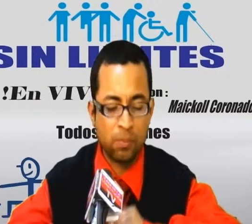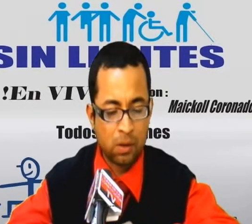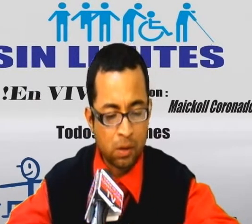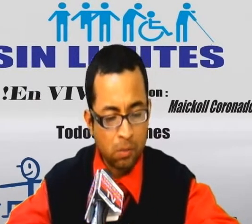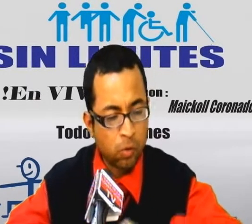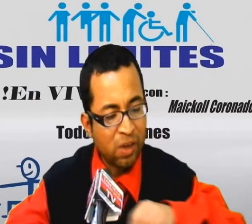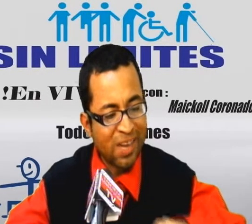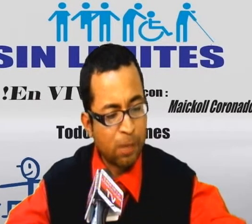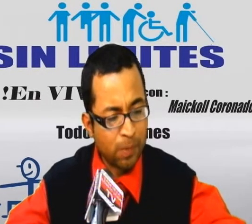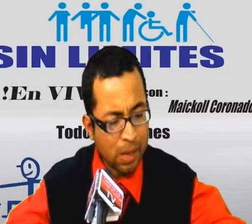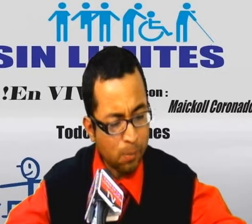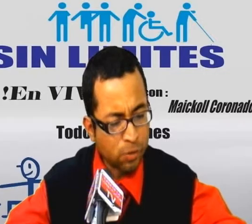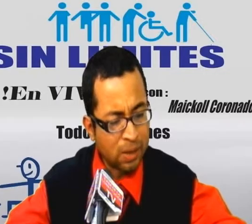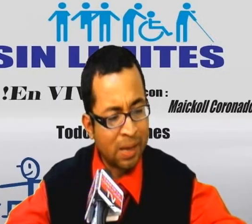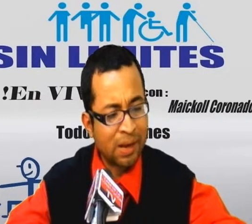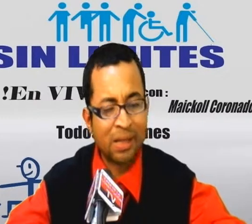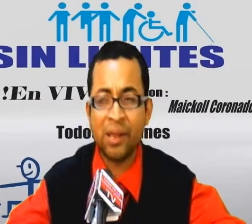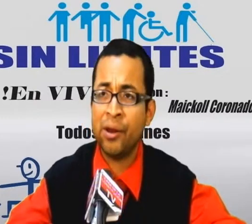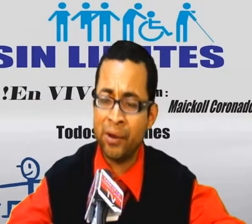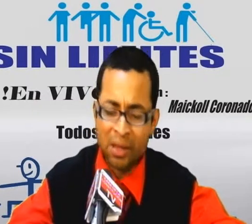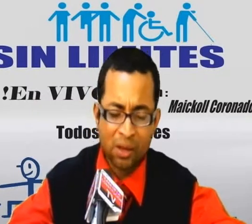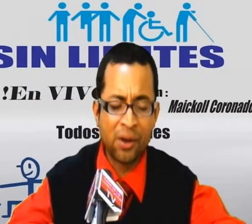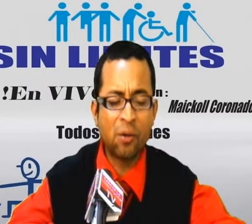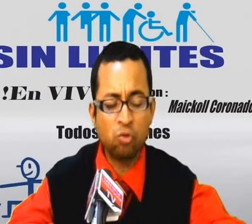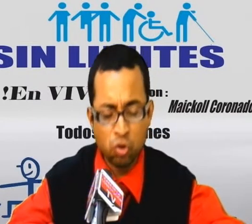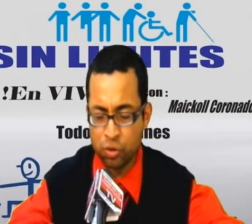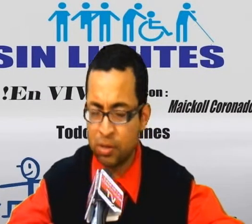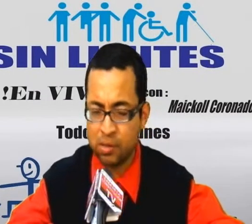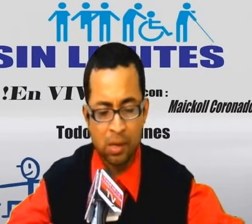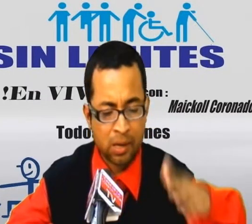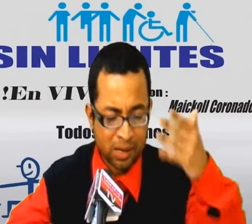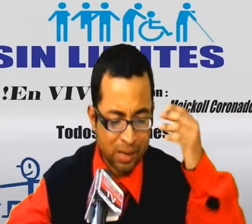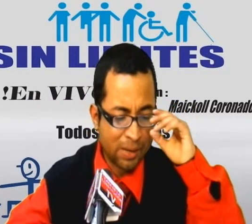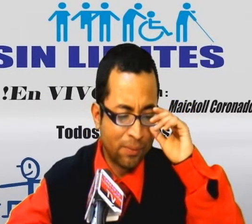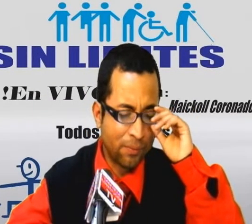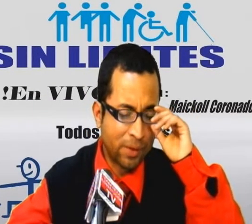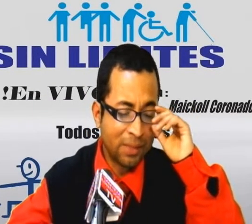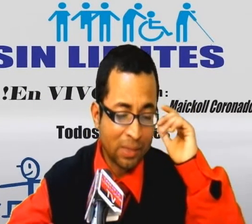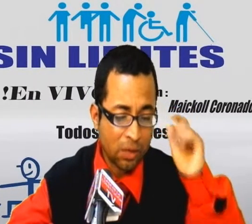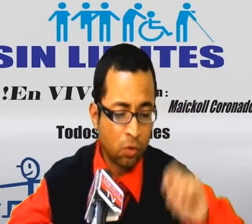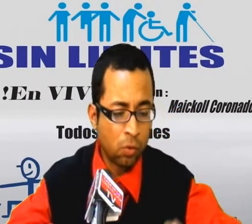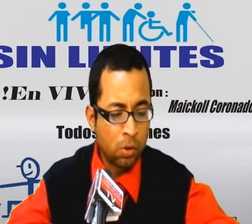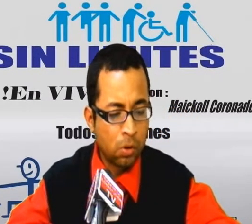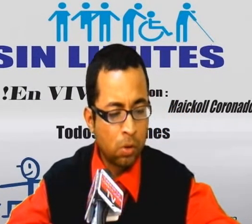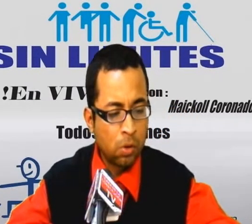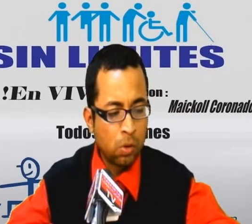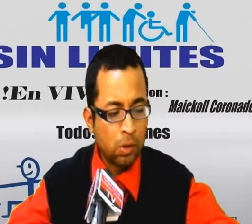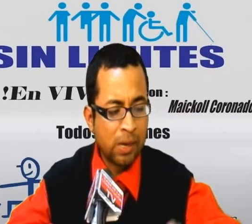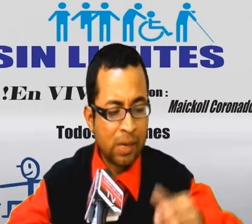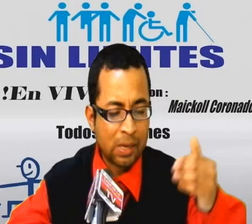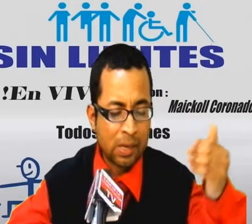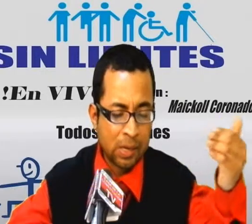Código Civil. Bueno, esperamos que las reuniones que han tenido